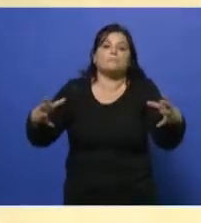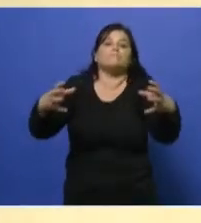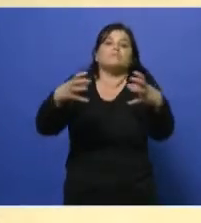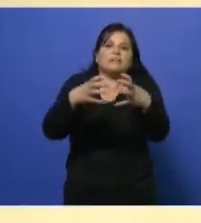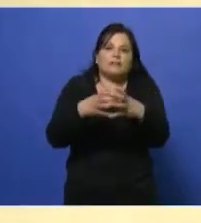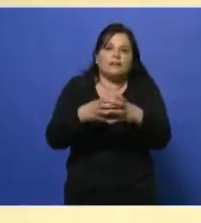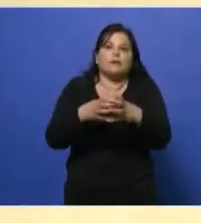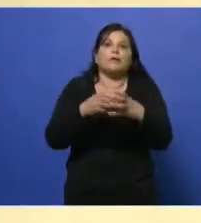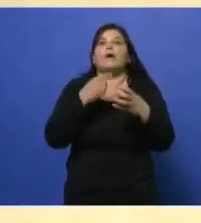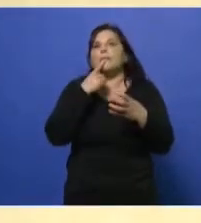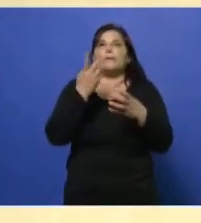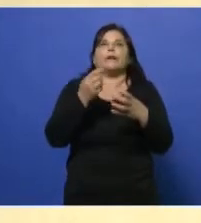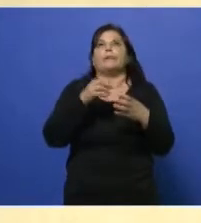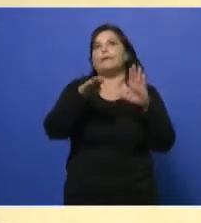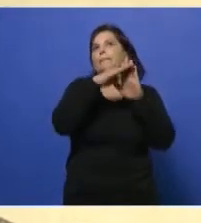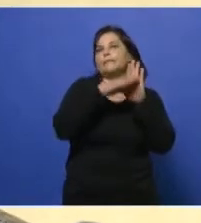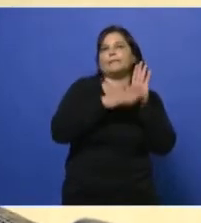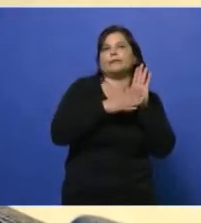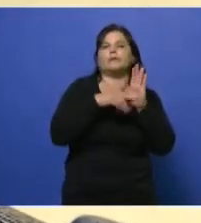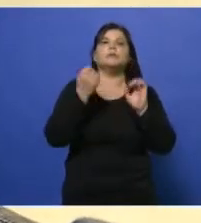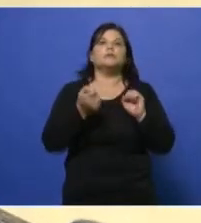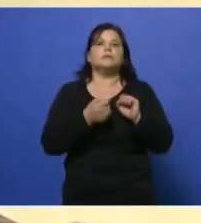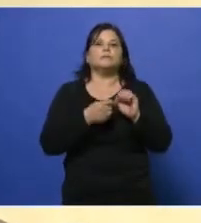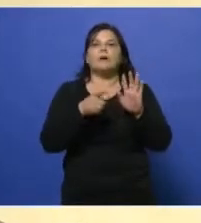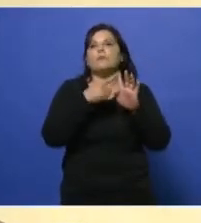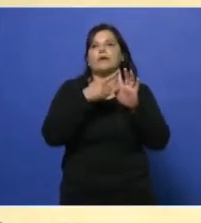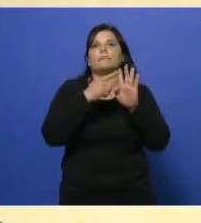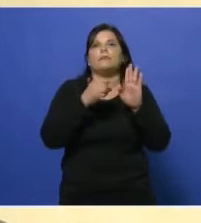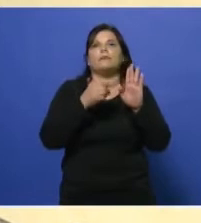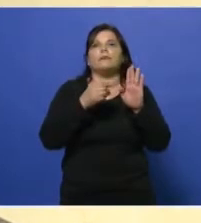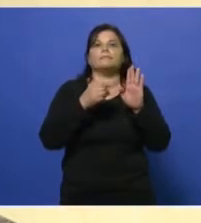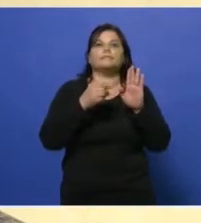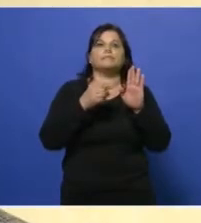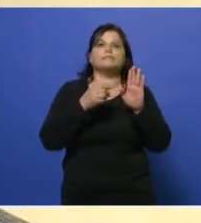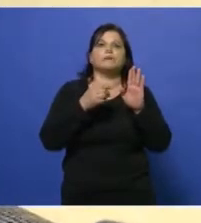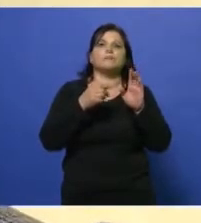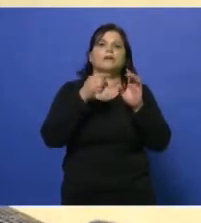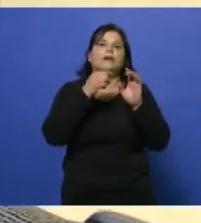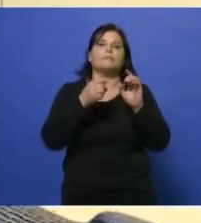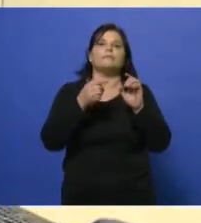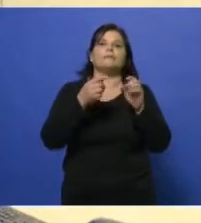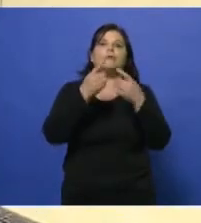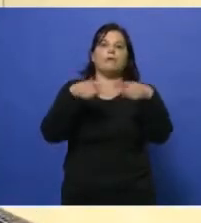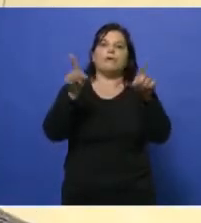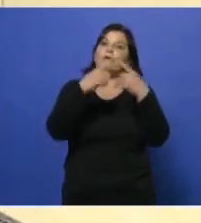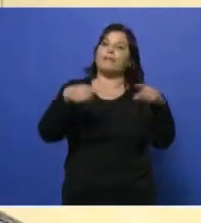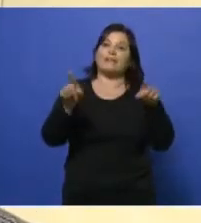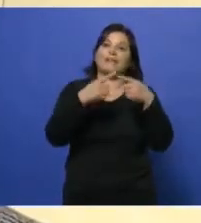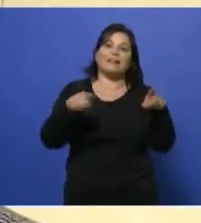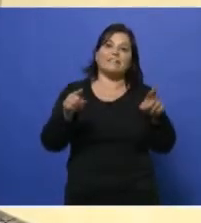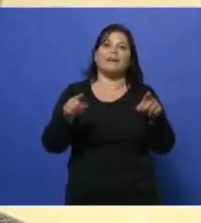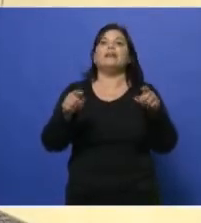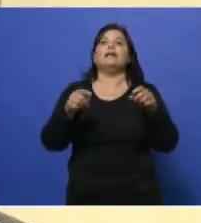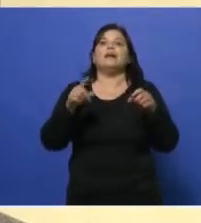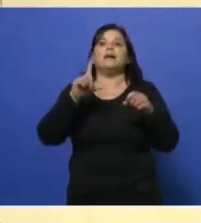otras propuesta, como por ejemplo la presentación de la orquesta, Orquesta Escuela de Música Ciudadana, La Cabulera, que